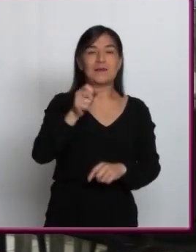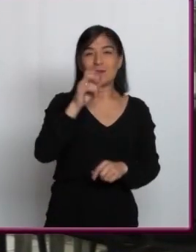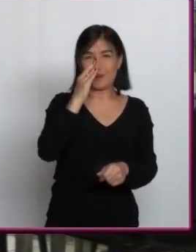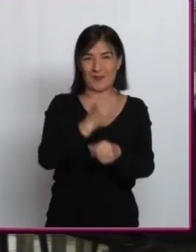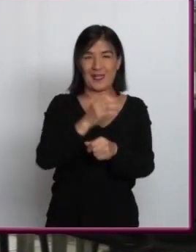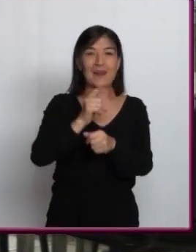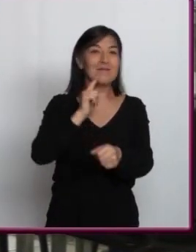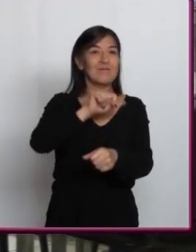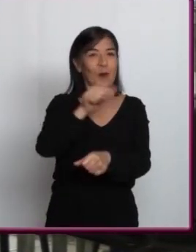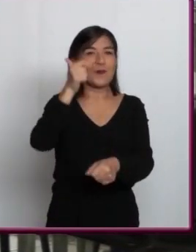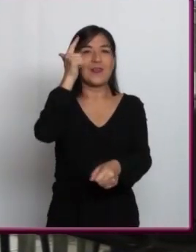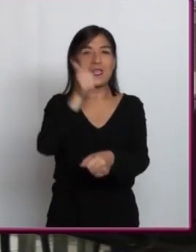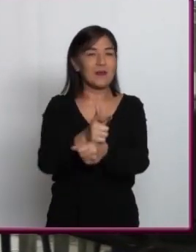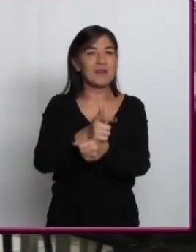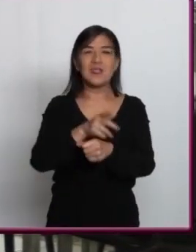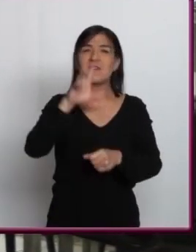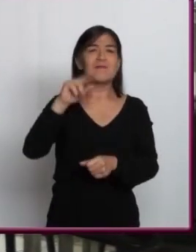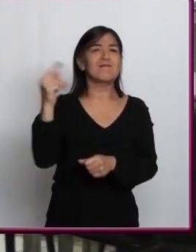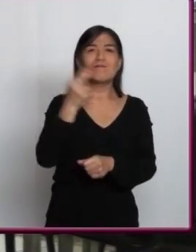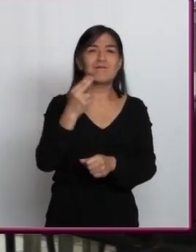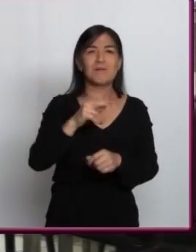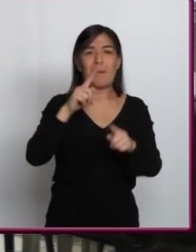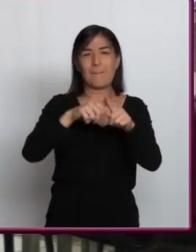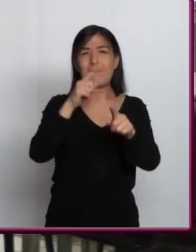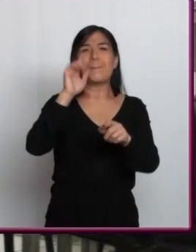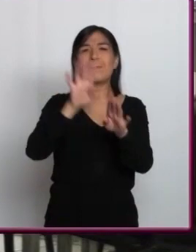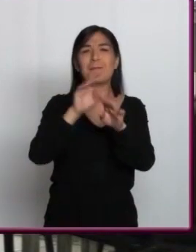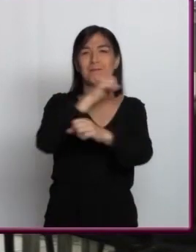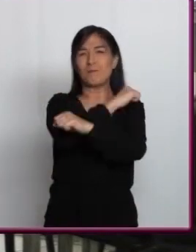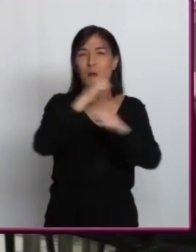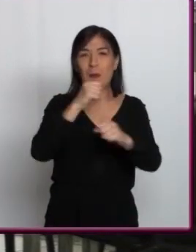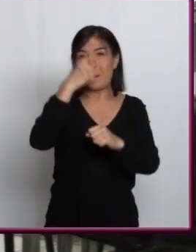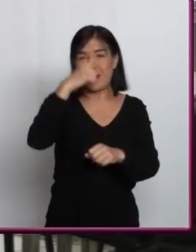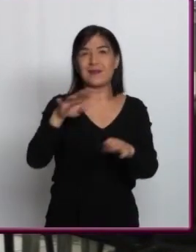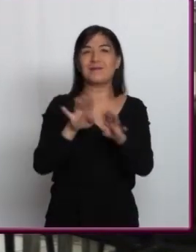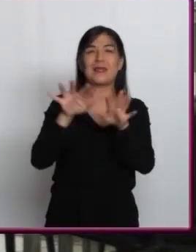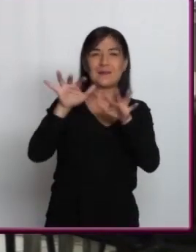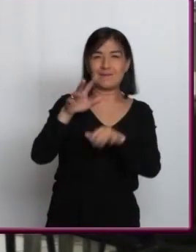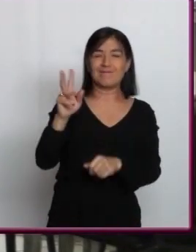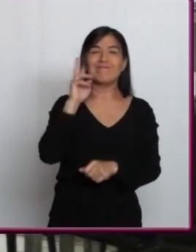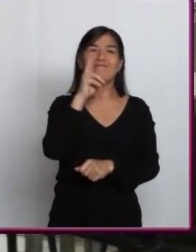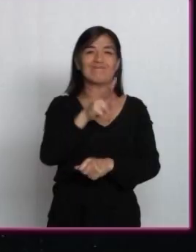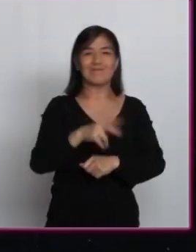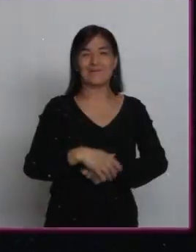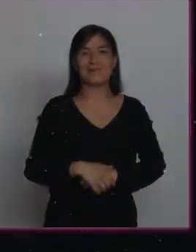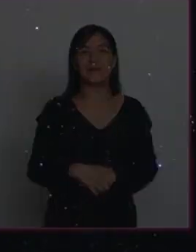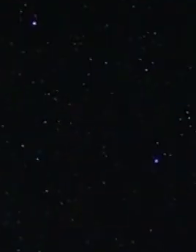siguiente descubrimiento no necesita de explosiones para ser espectacular. Déjame mostrártelo.